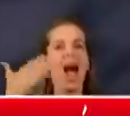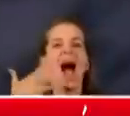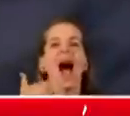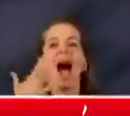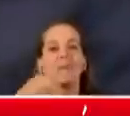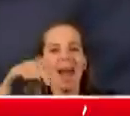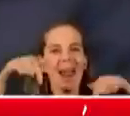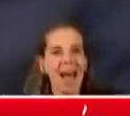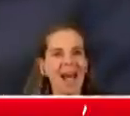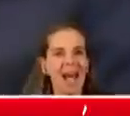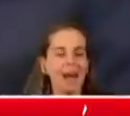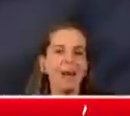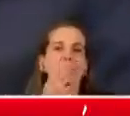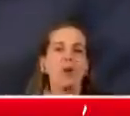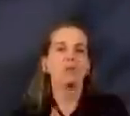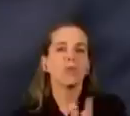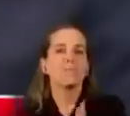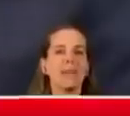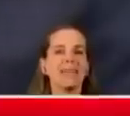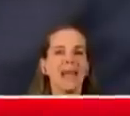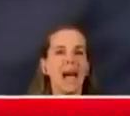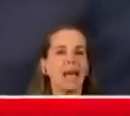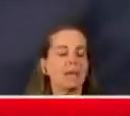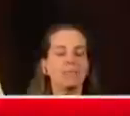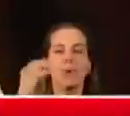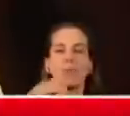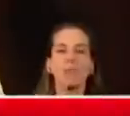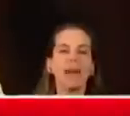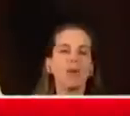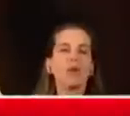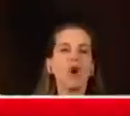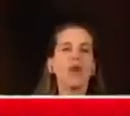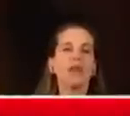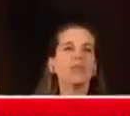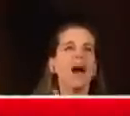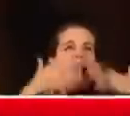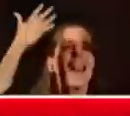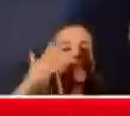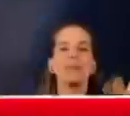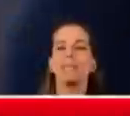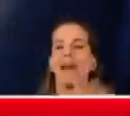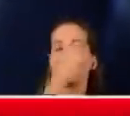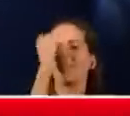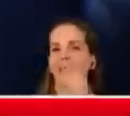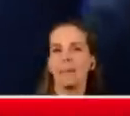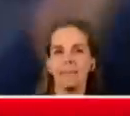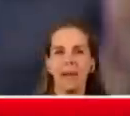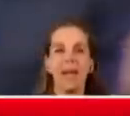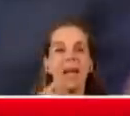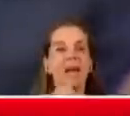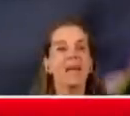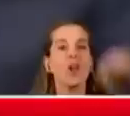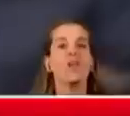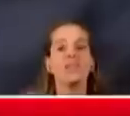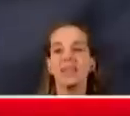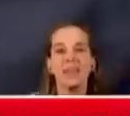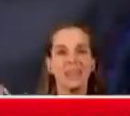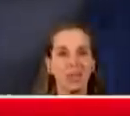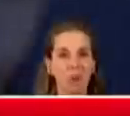este maravilloso Te Deum que guardaré en mi alma para siempre. Y quiero decirles que así